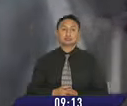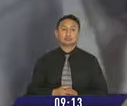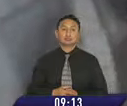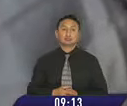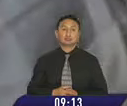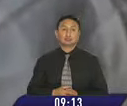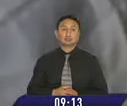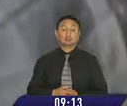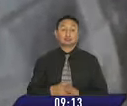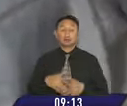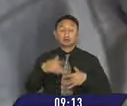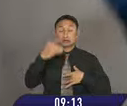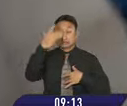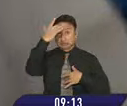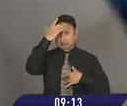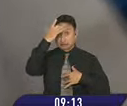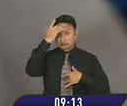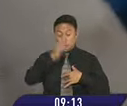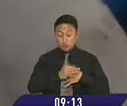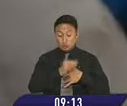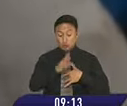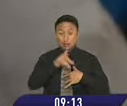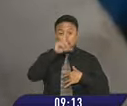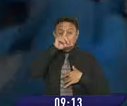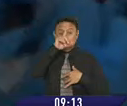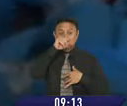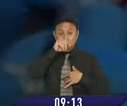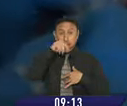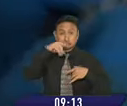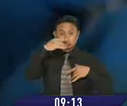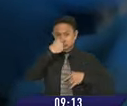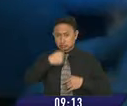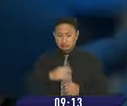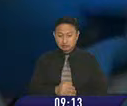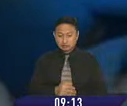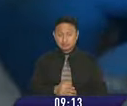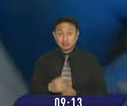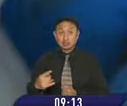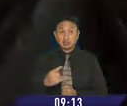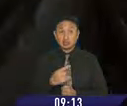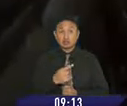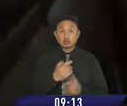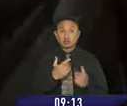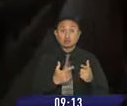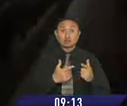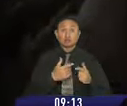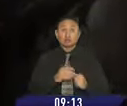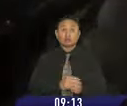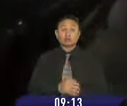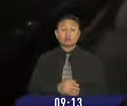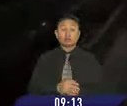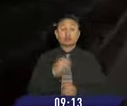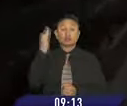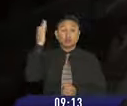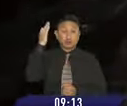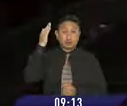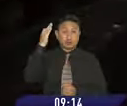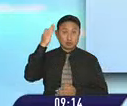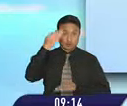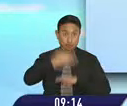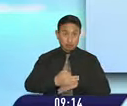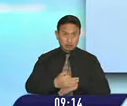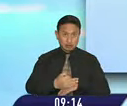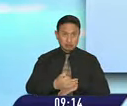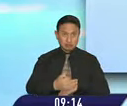La gripe aviar es un virus de paso y por ello los nuevos focos identificados en Tungurahua y Cotopaxi